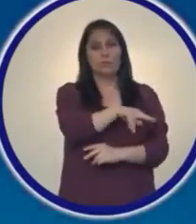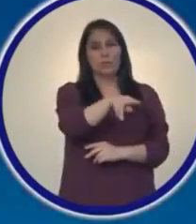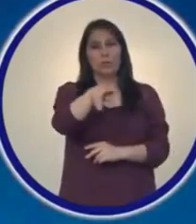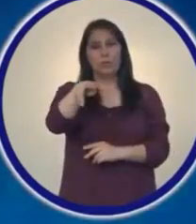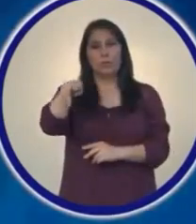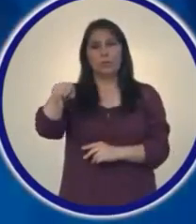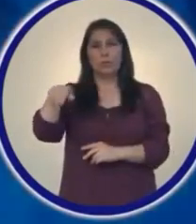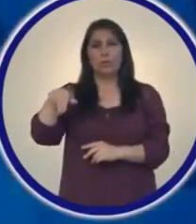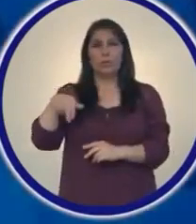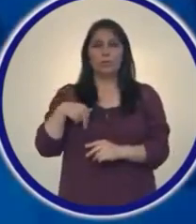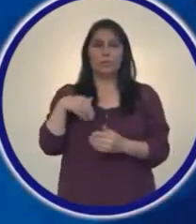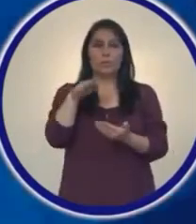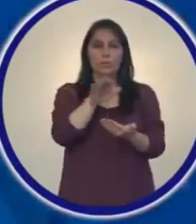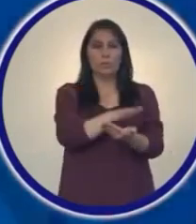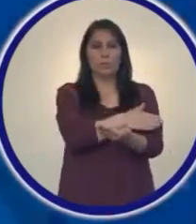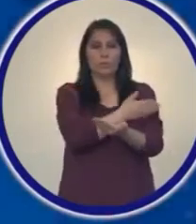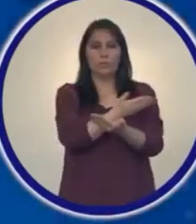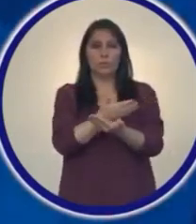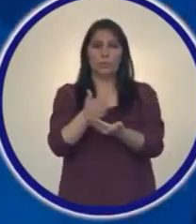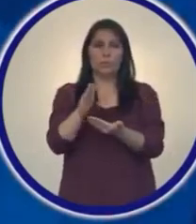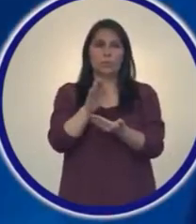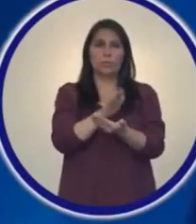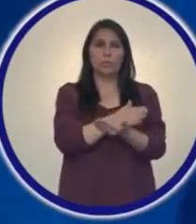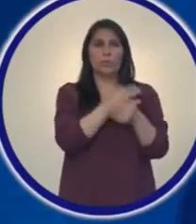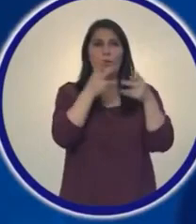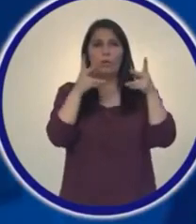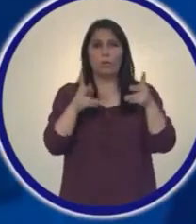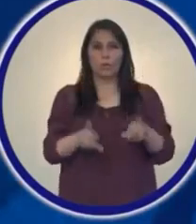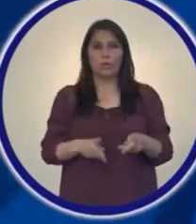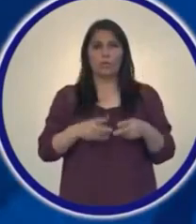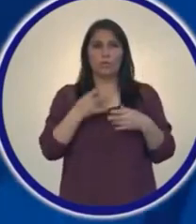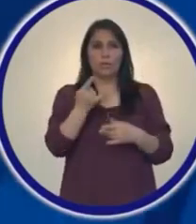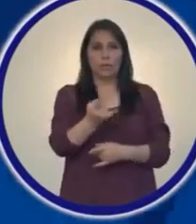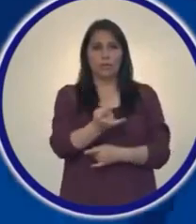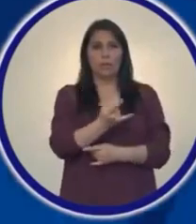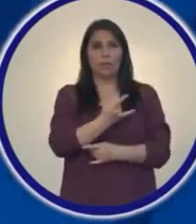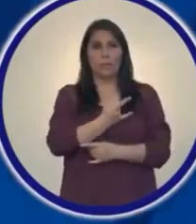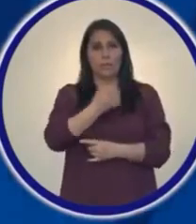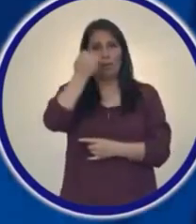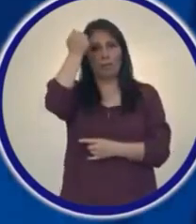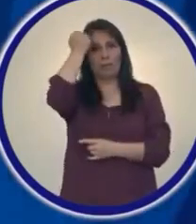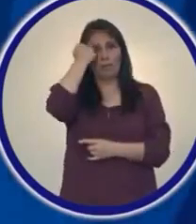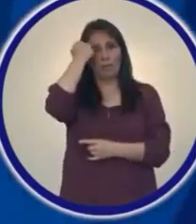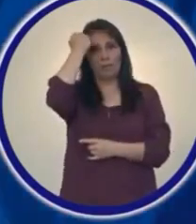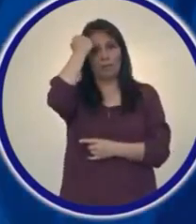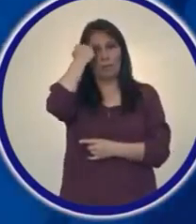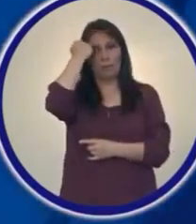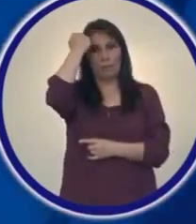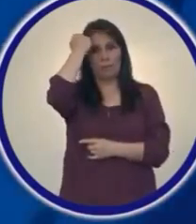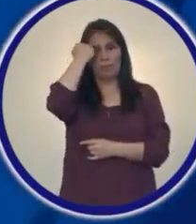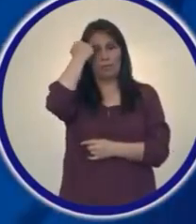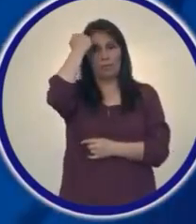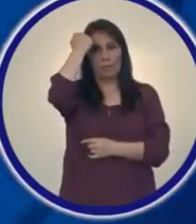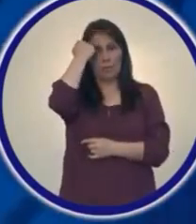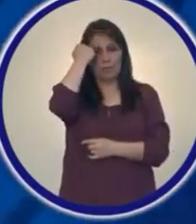paz somos los cantores de la